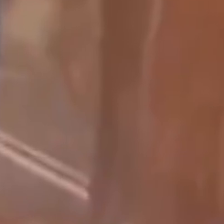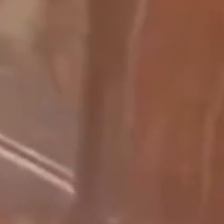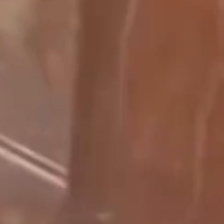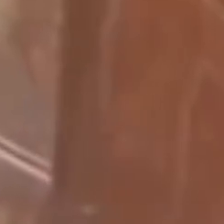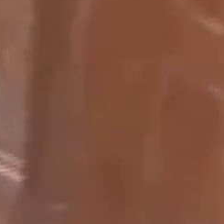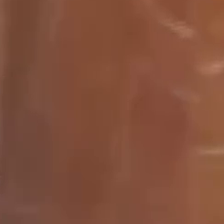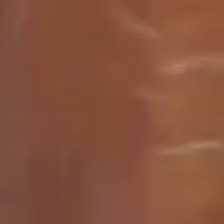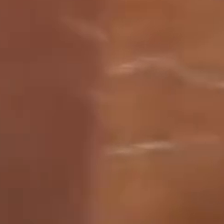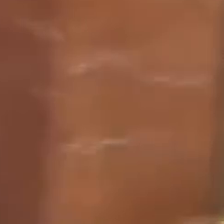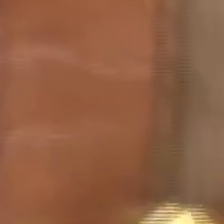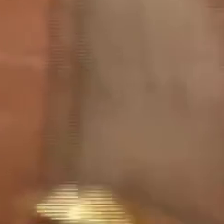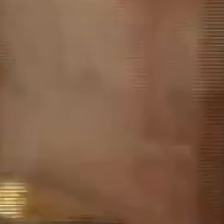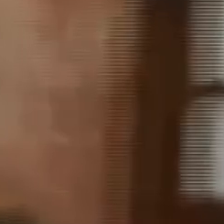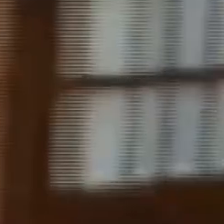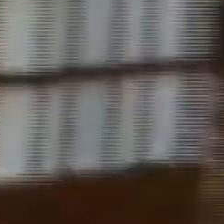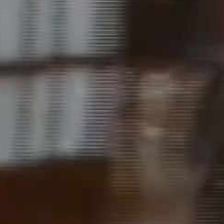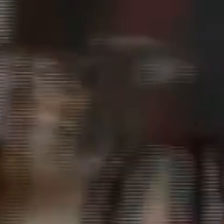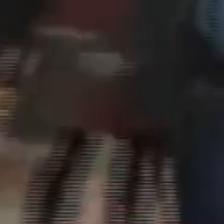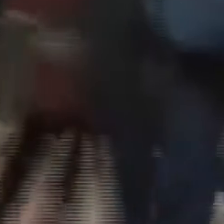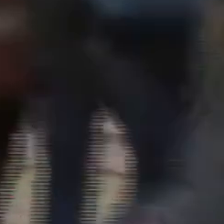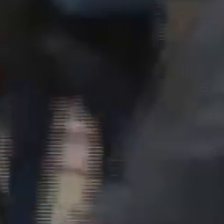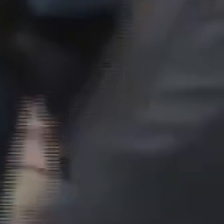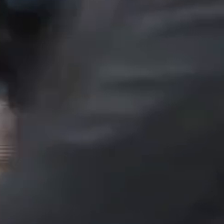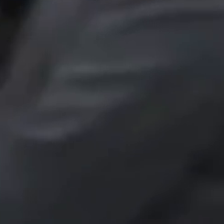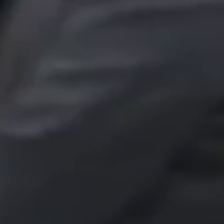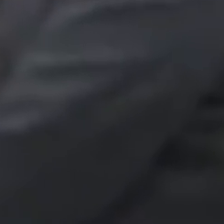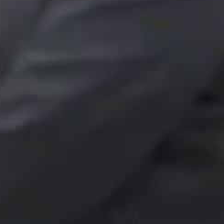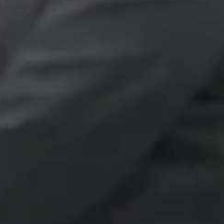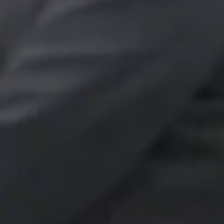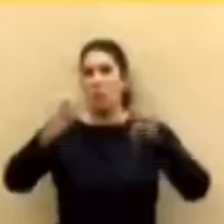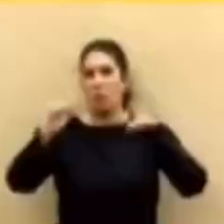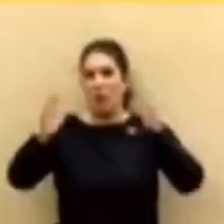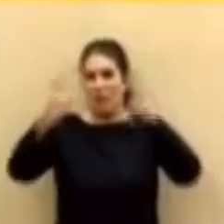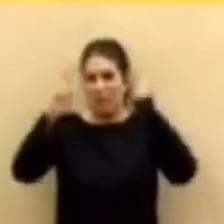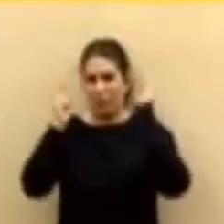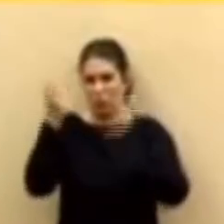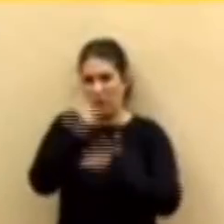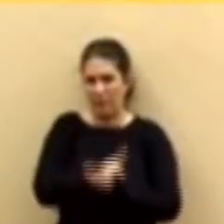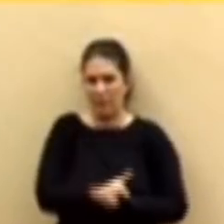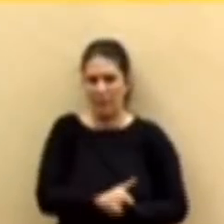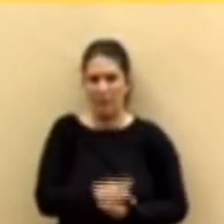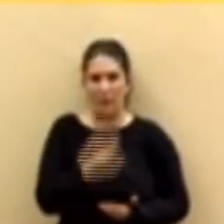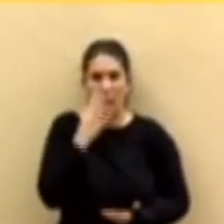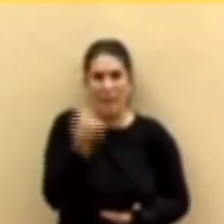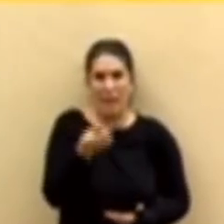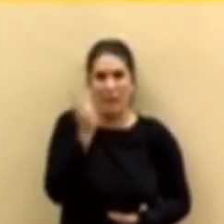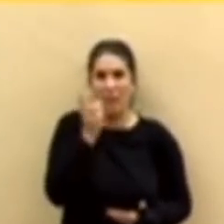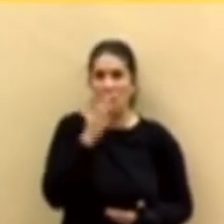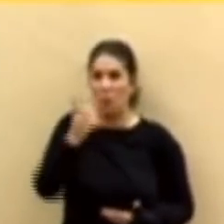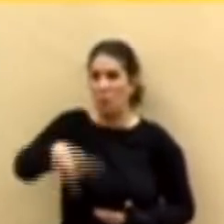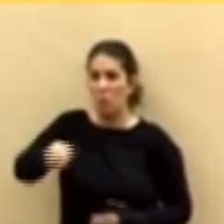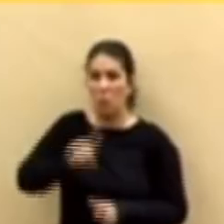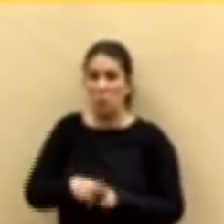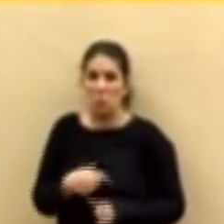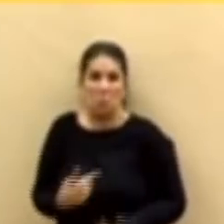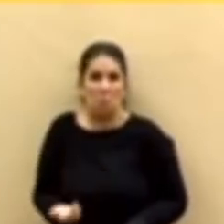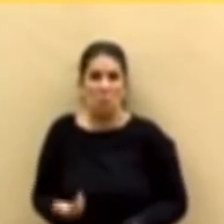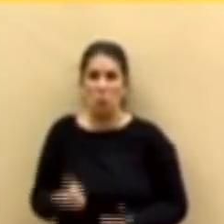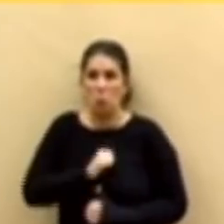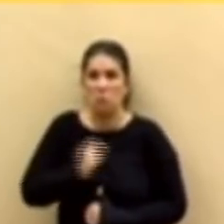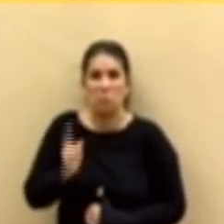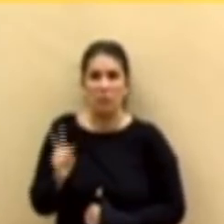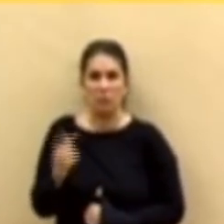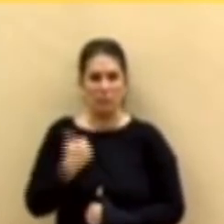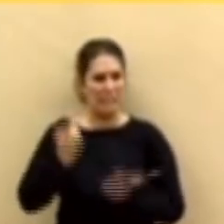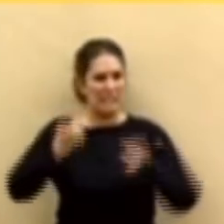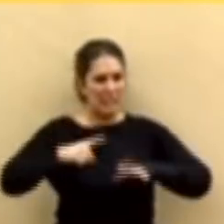producen en el votante como consecuencia de la fusión. Hay fusiones que no gustan, hay combinaciones que no gustan, y puede haber fuga de votantes, como puede haber captación de